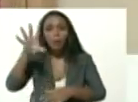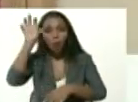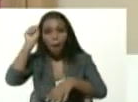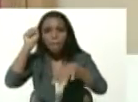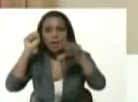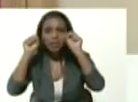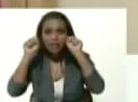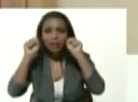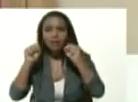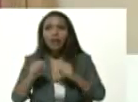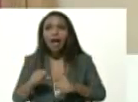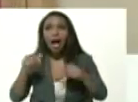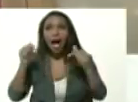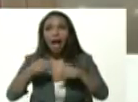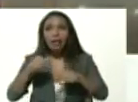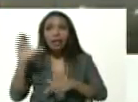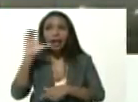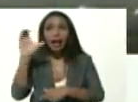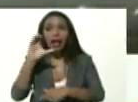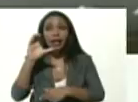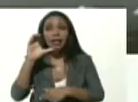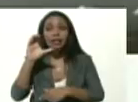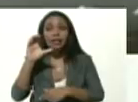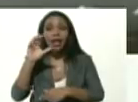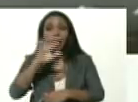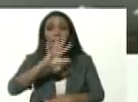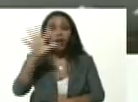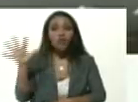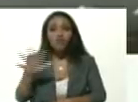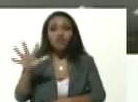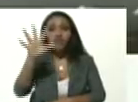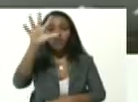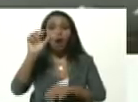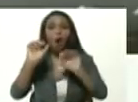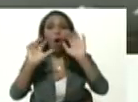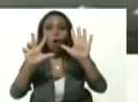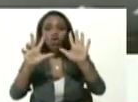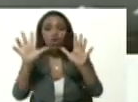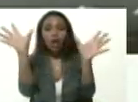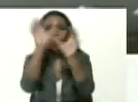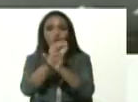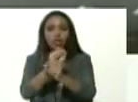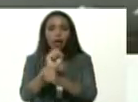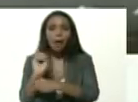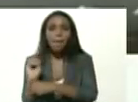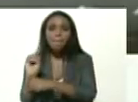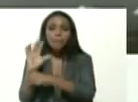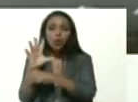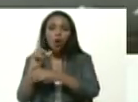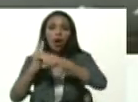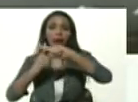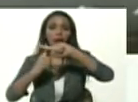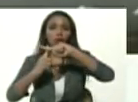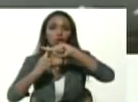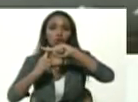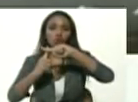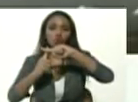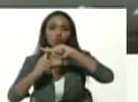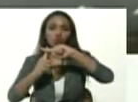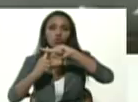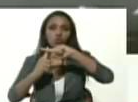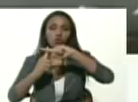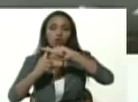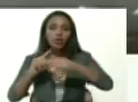gobernadores, gobernadoras, aquí en Caracas, en el Guareira Repano, a las 8 de la noche vamos a aprender la cruz